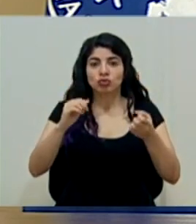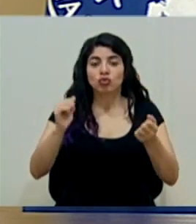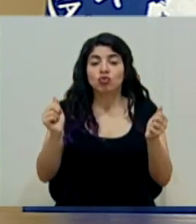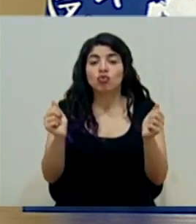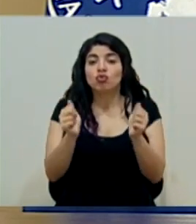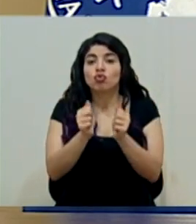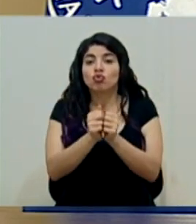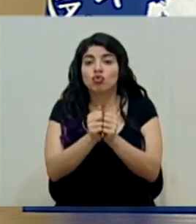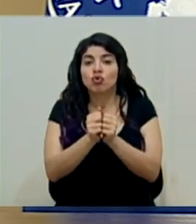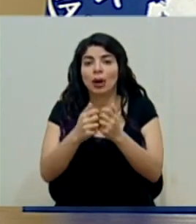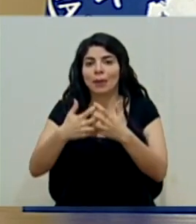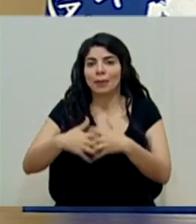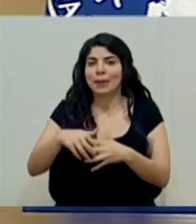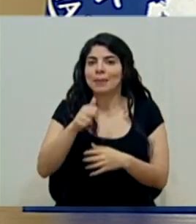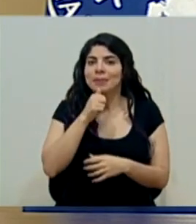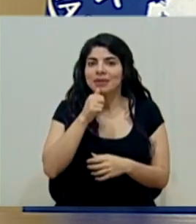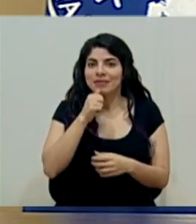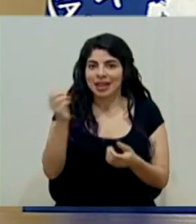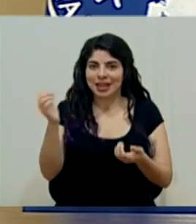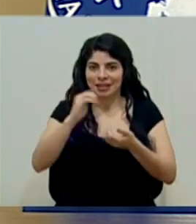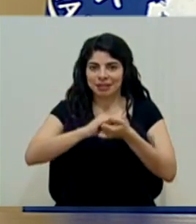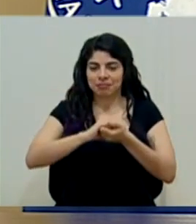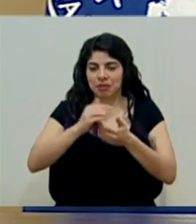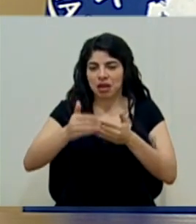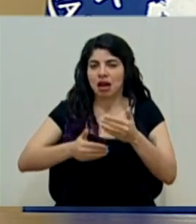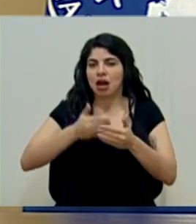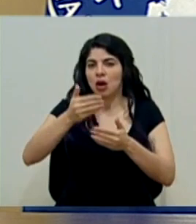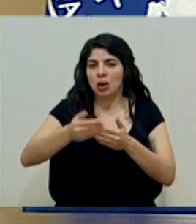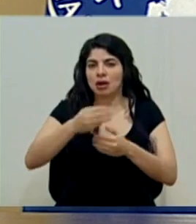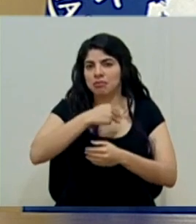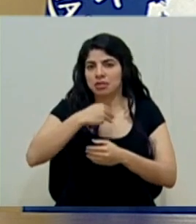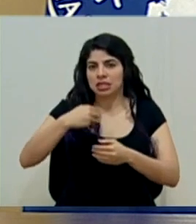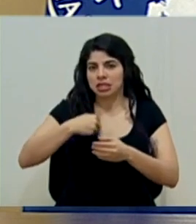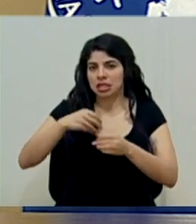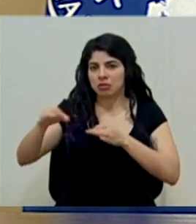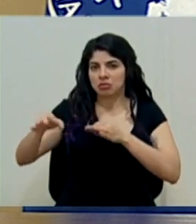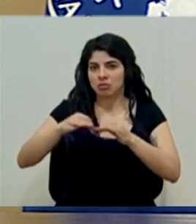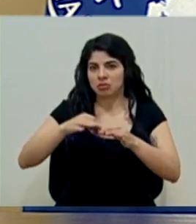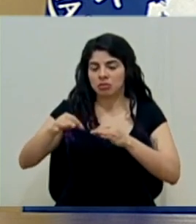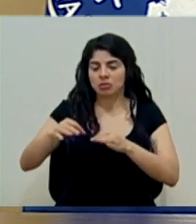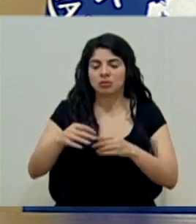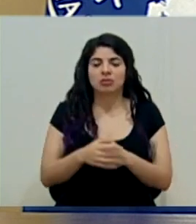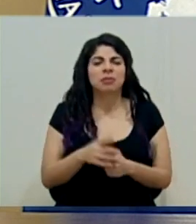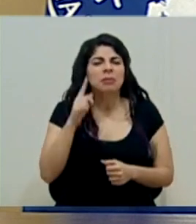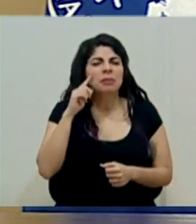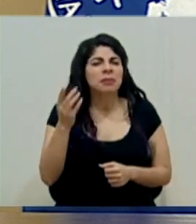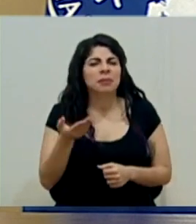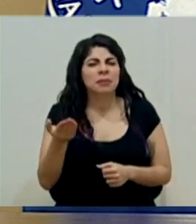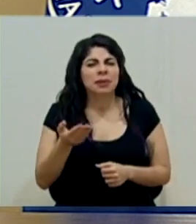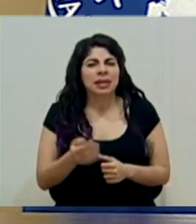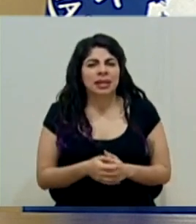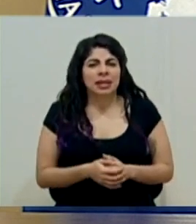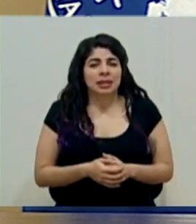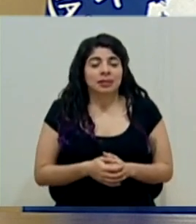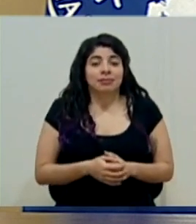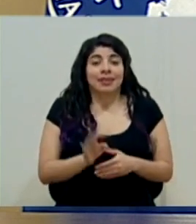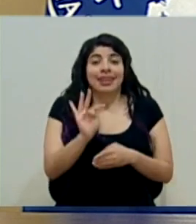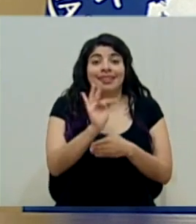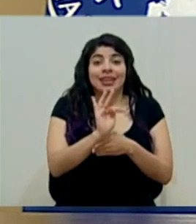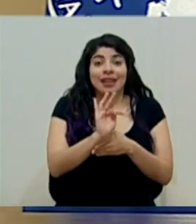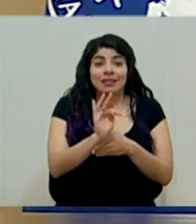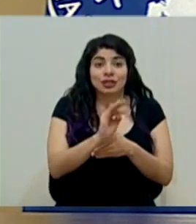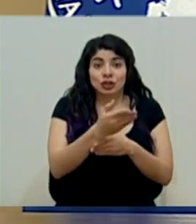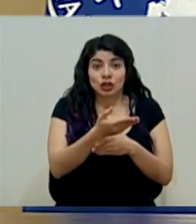conjunto con la empresa privada que detallará la ministra para a través de la